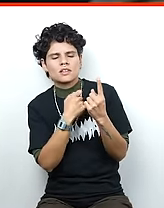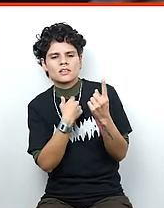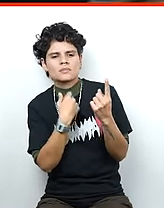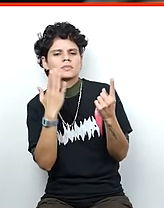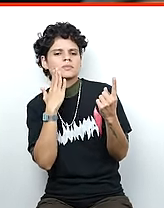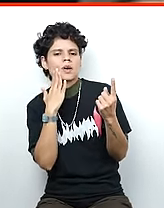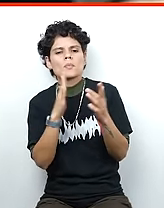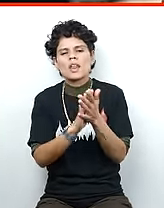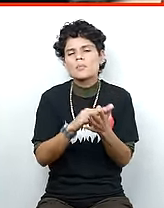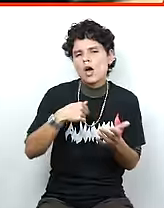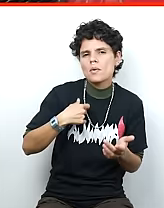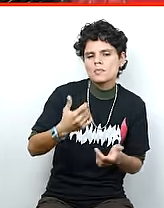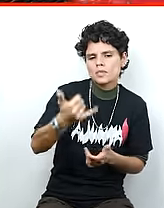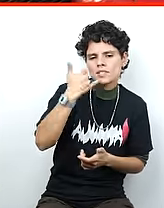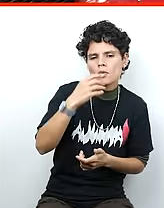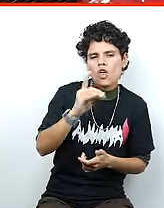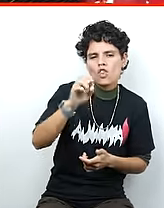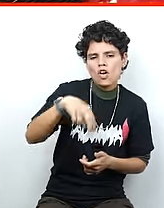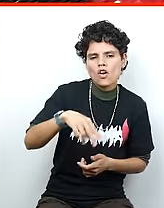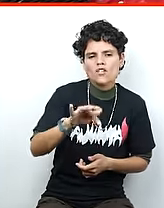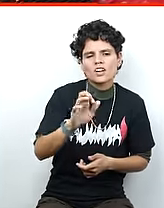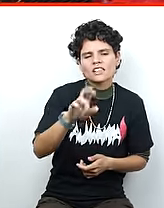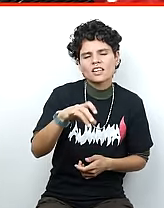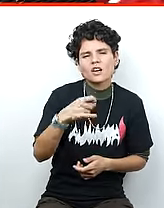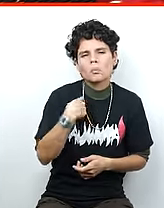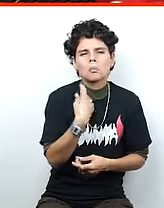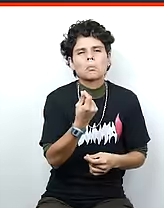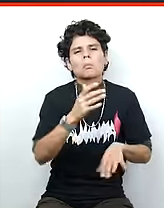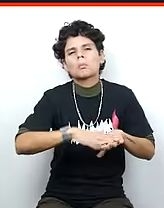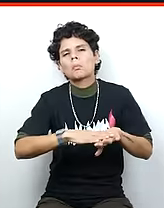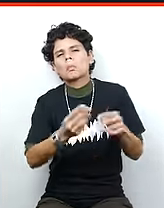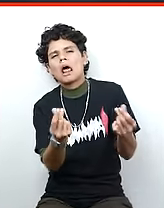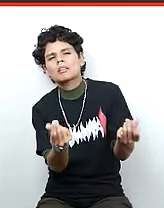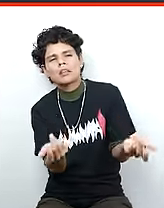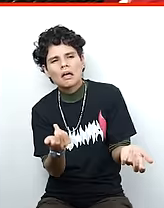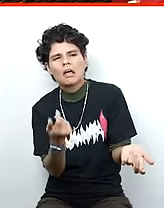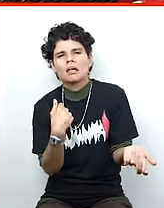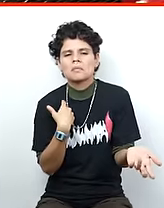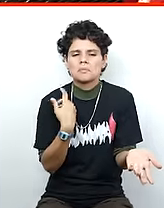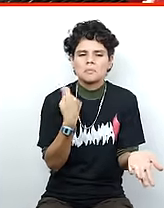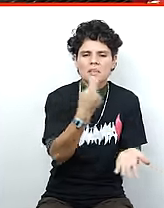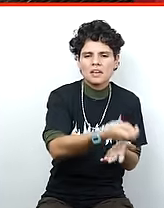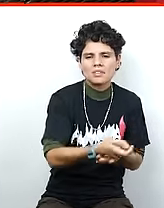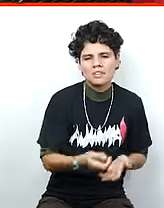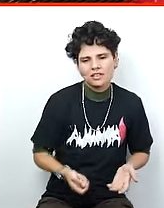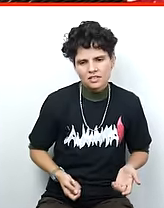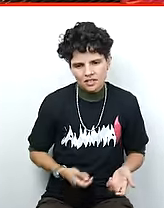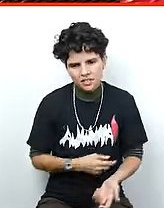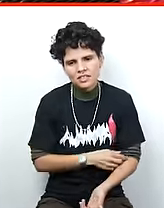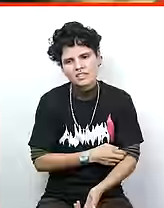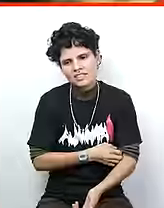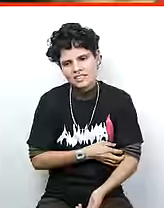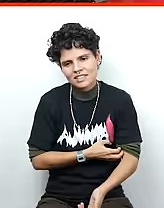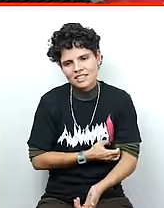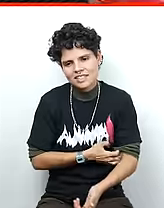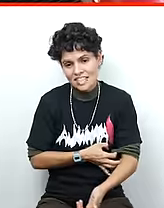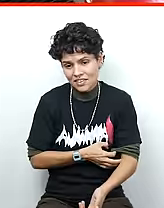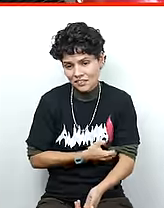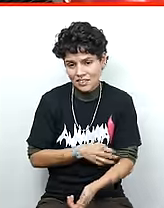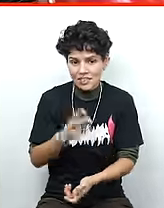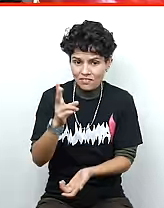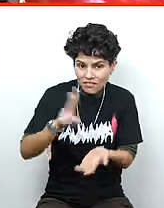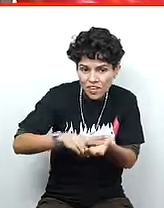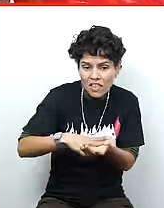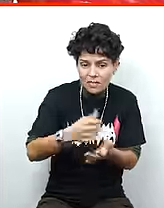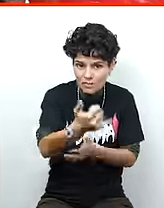es. A mí sí, me llamó don Francisco hoy día. Ay, te pidió una moneda. Yo dije, me iba a pedir unas monedas. Oye, ¿de verdad que no puedo hablar algo así? ¿De verdad? Está, pato.